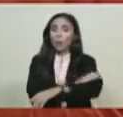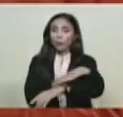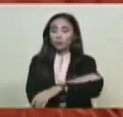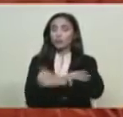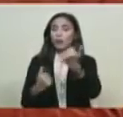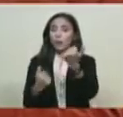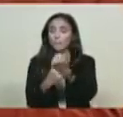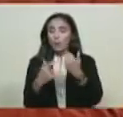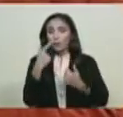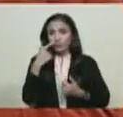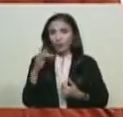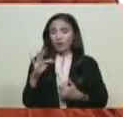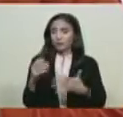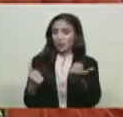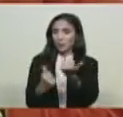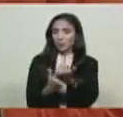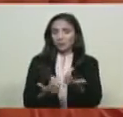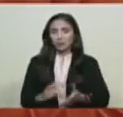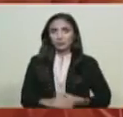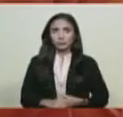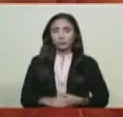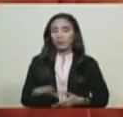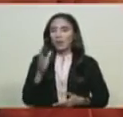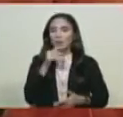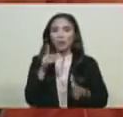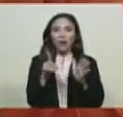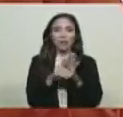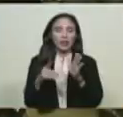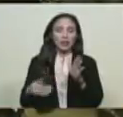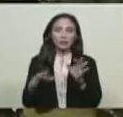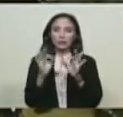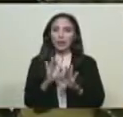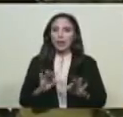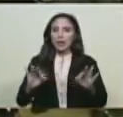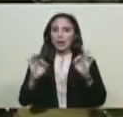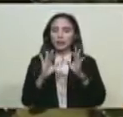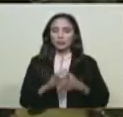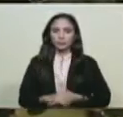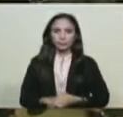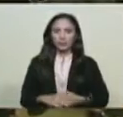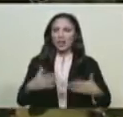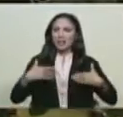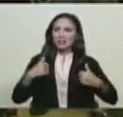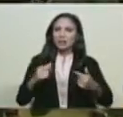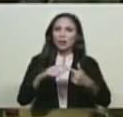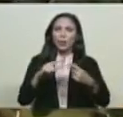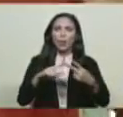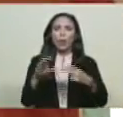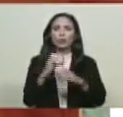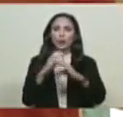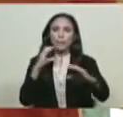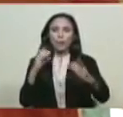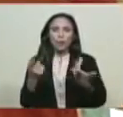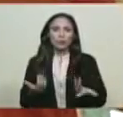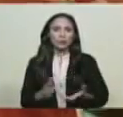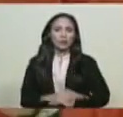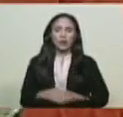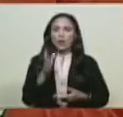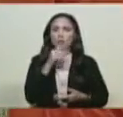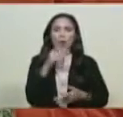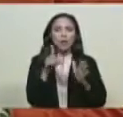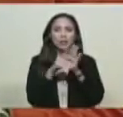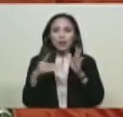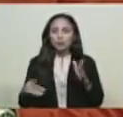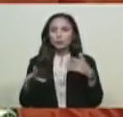gente como Macron, que le está quitando el derecho a prestaciones sociales, a salud pública, a transporte público, al pueblo de Francia. Así